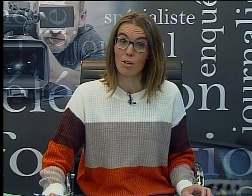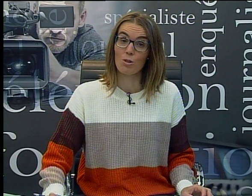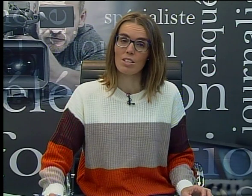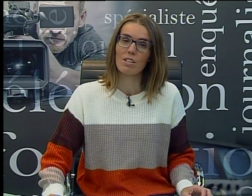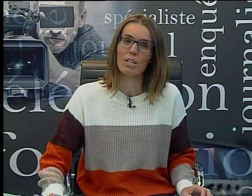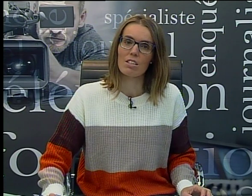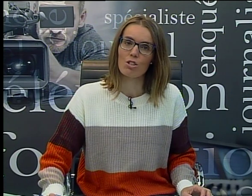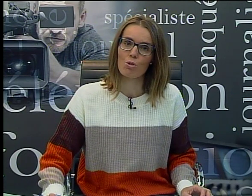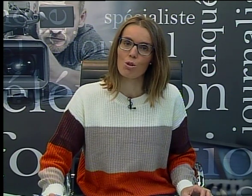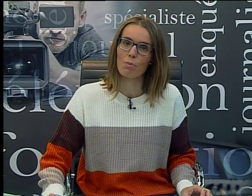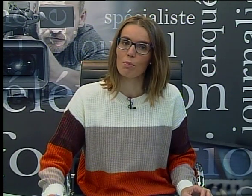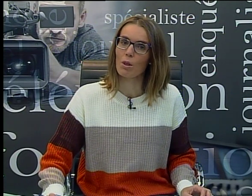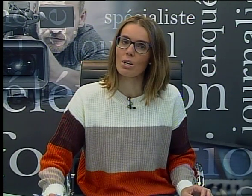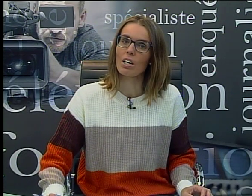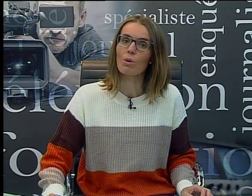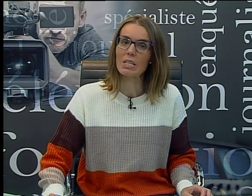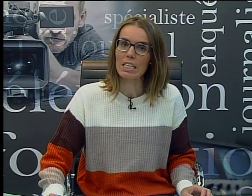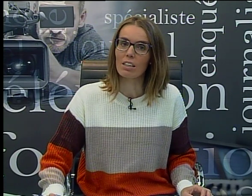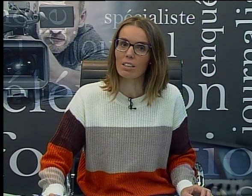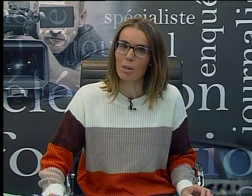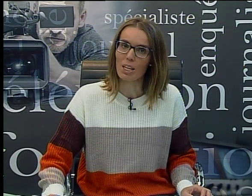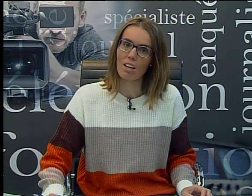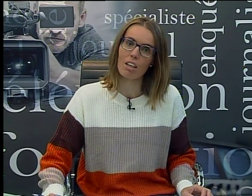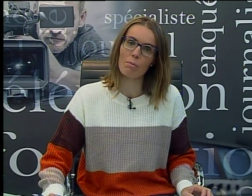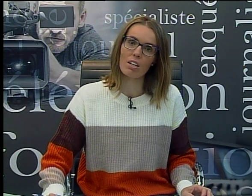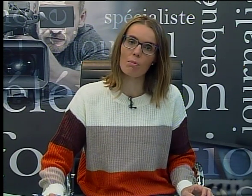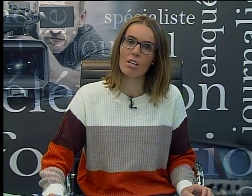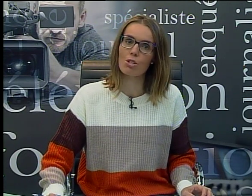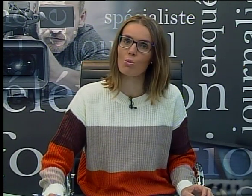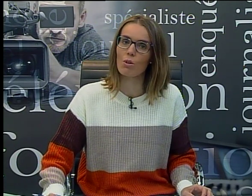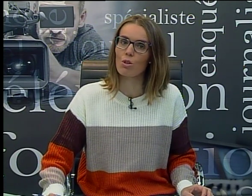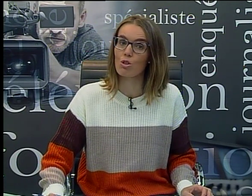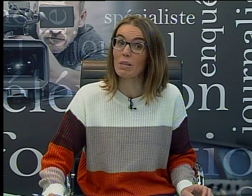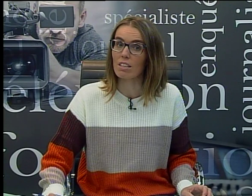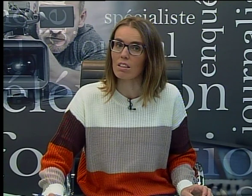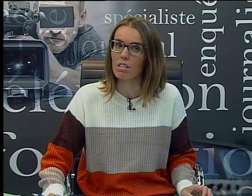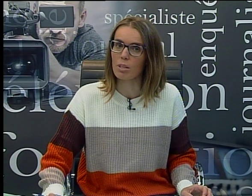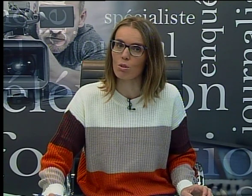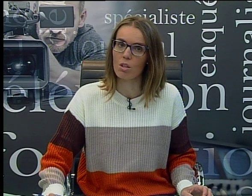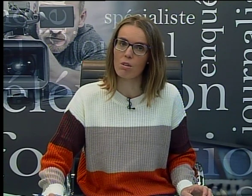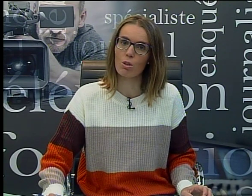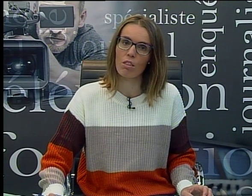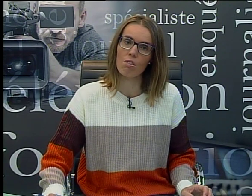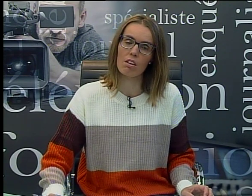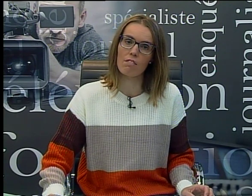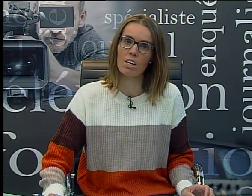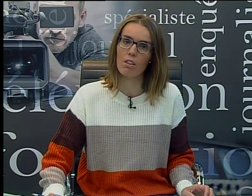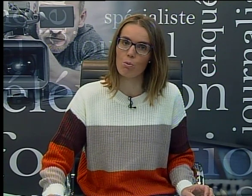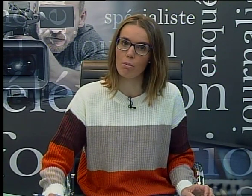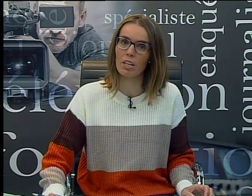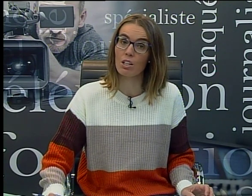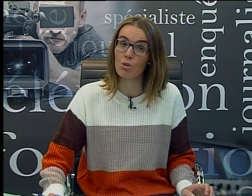Y el adiós en este martes nos lo proporciona la Universidad de Cantabria, que celebrará el viernes uno de los más grandes eventos de divulgación